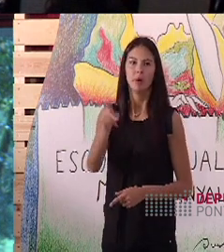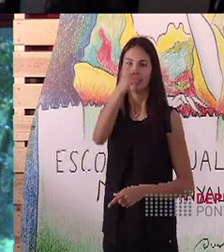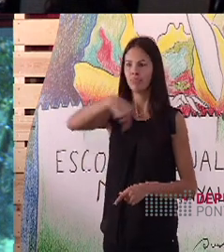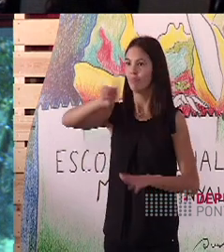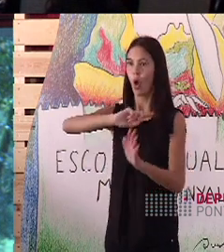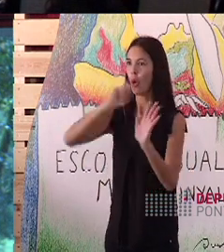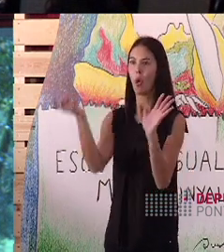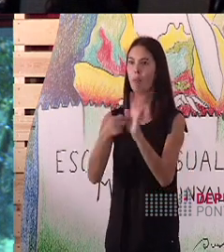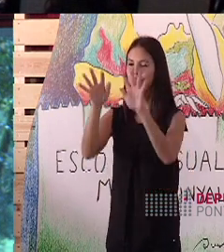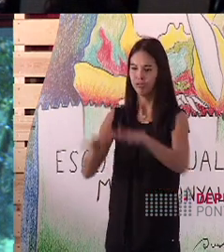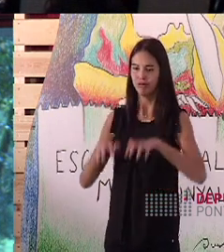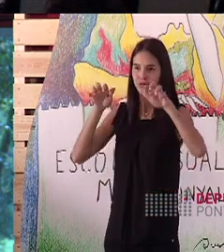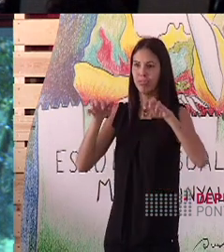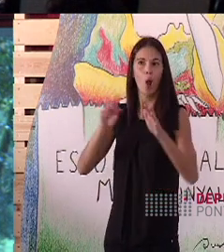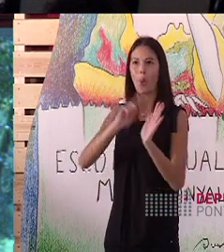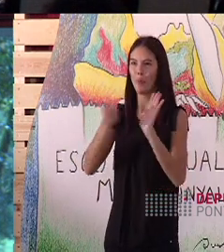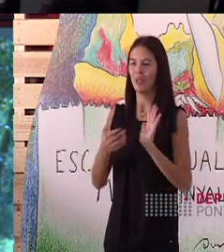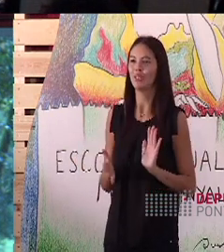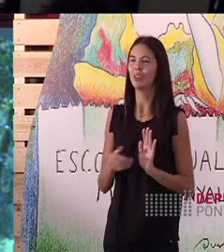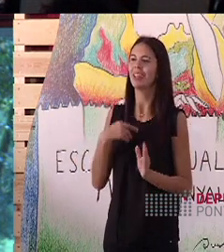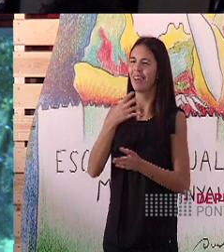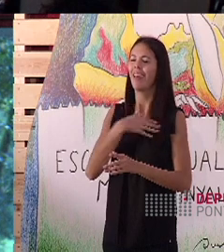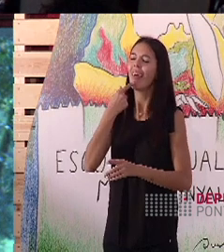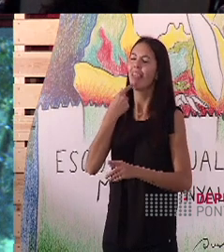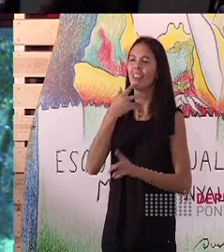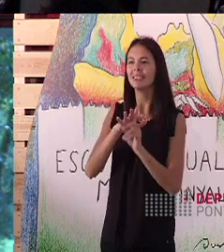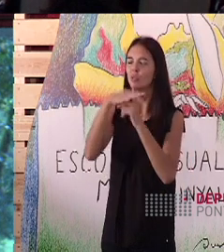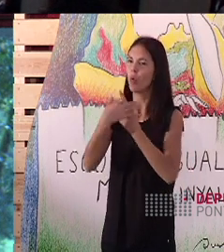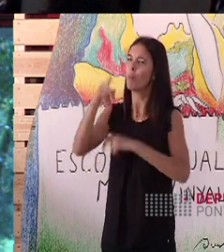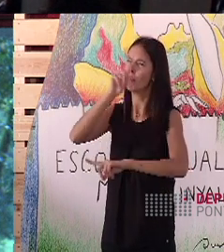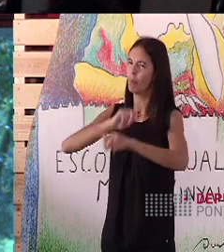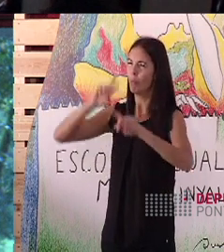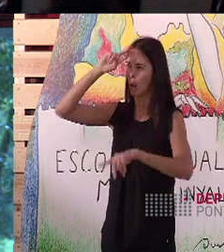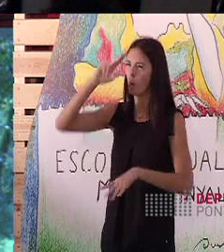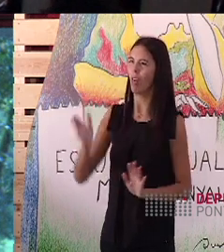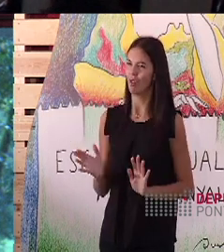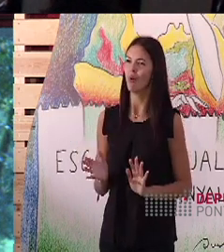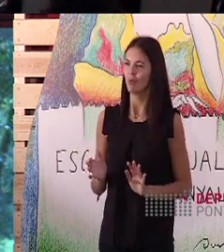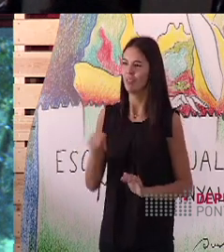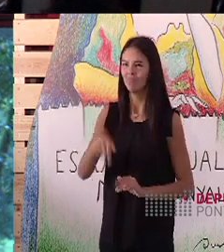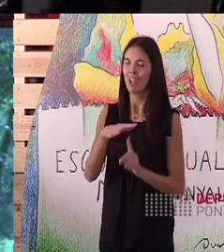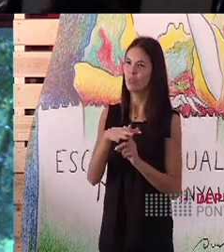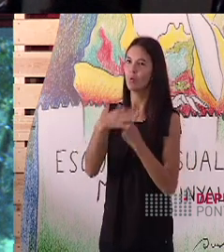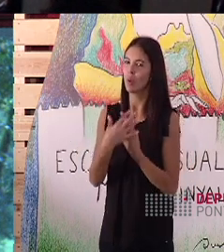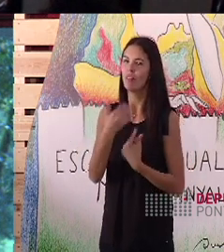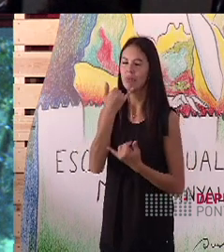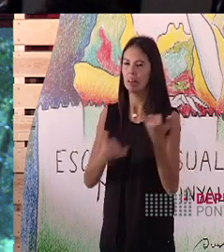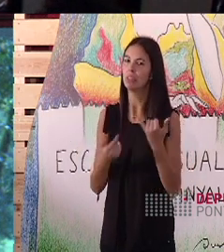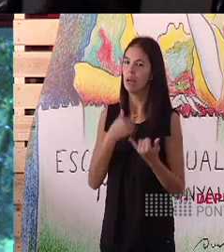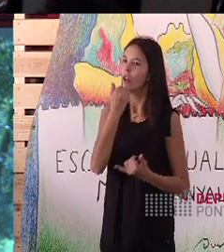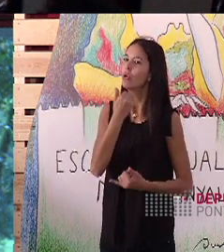significa que hai preocupación e ocupación na sociedade. E isto fala moi